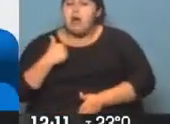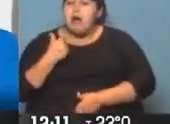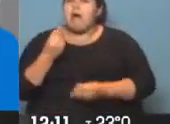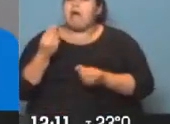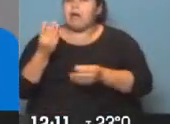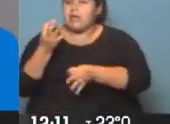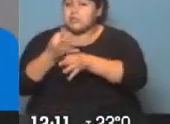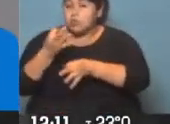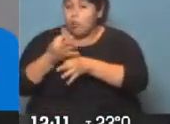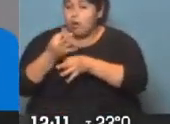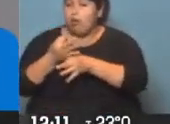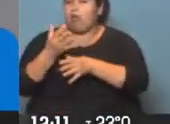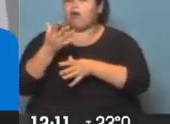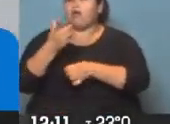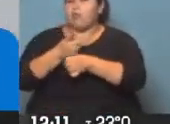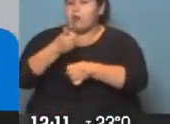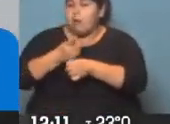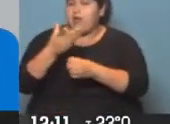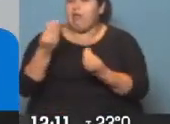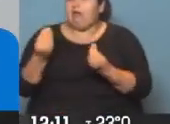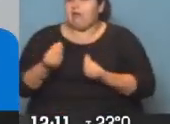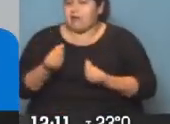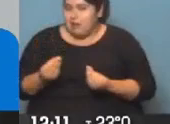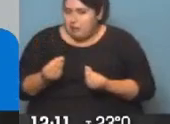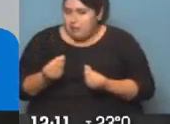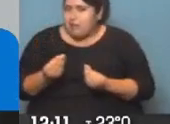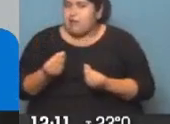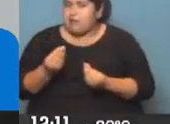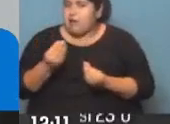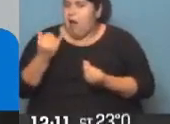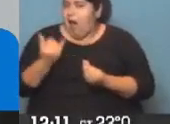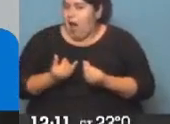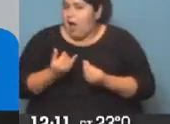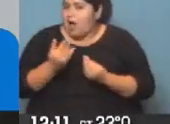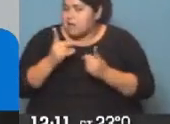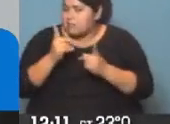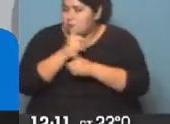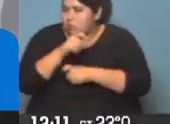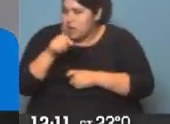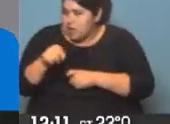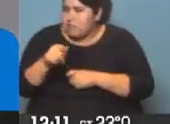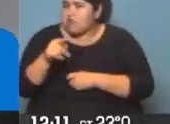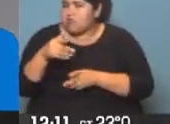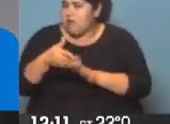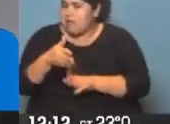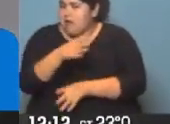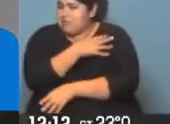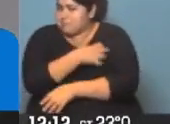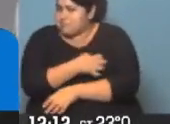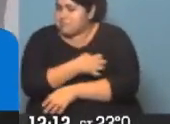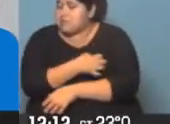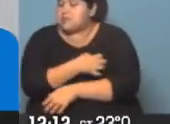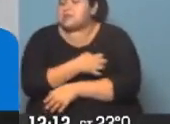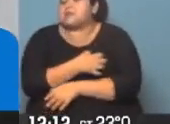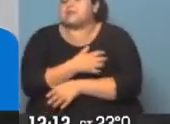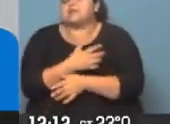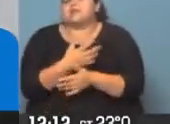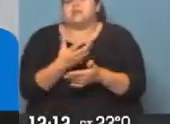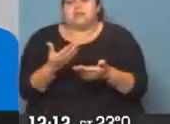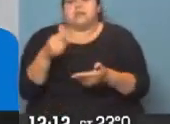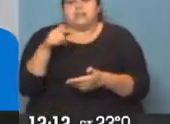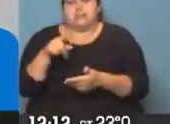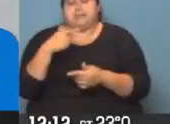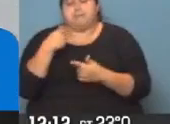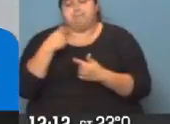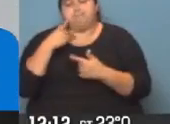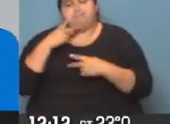la escuela primaria, están condenados a más del 70%, por lo menos, de familias argentinas a la indigencia. Sí, hicimos un análisis